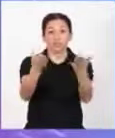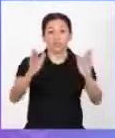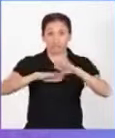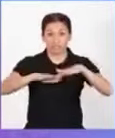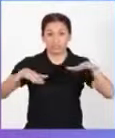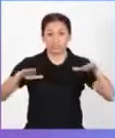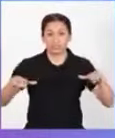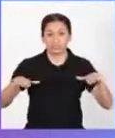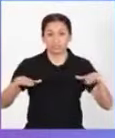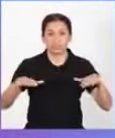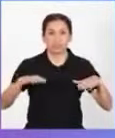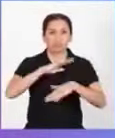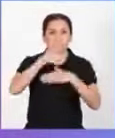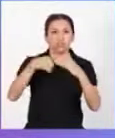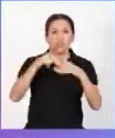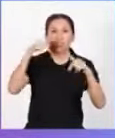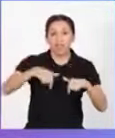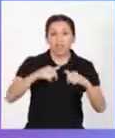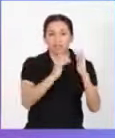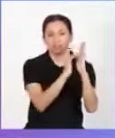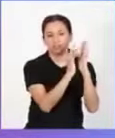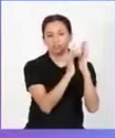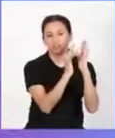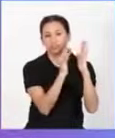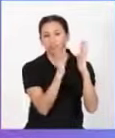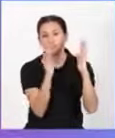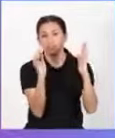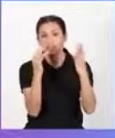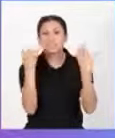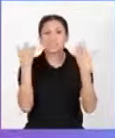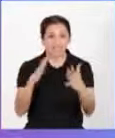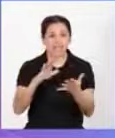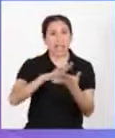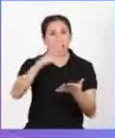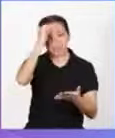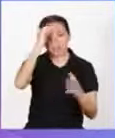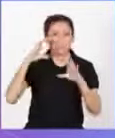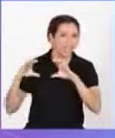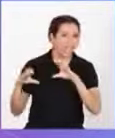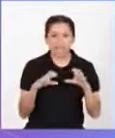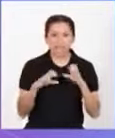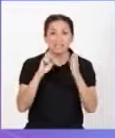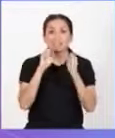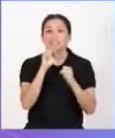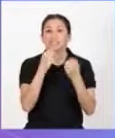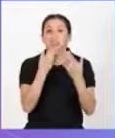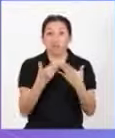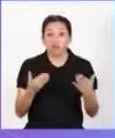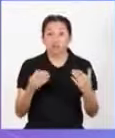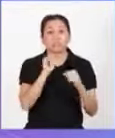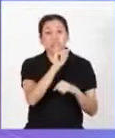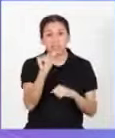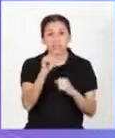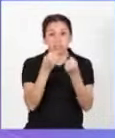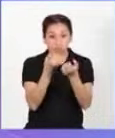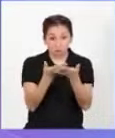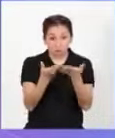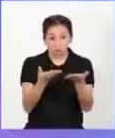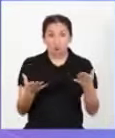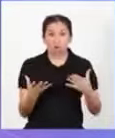Chicas y chicos, durante el desarrollo del propósito, hemos aprendido acciones y